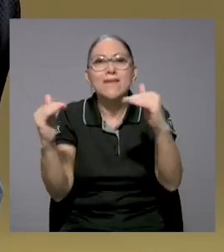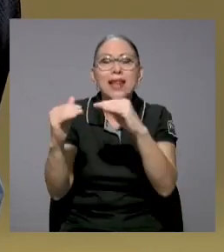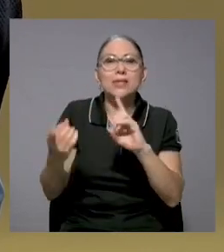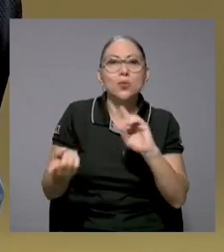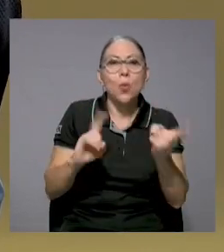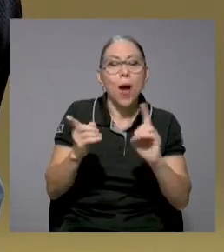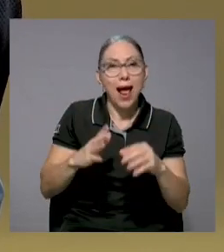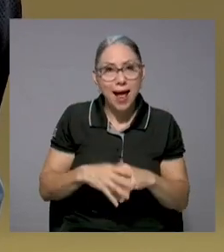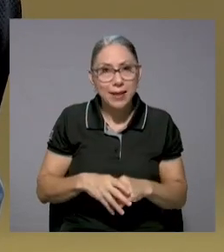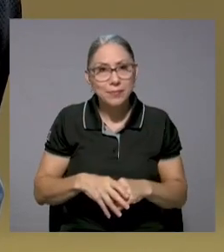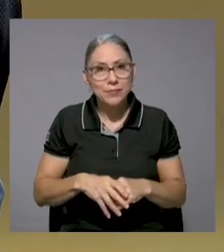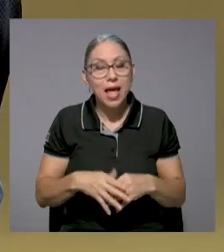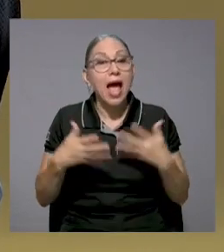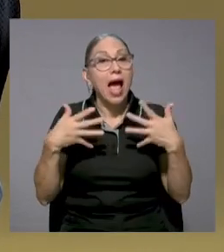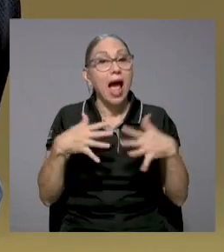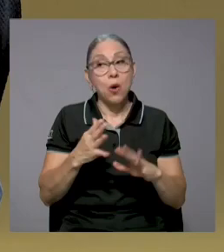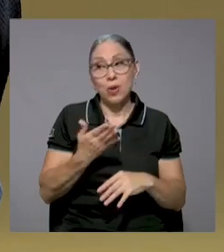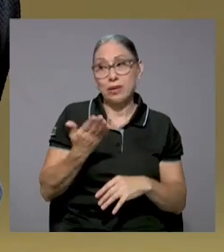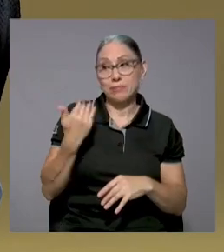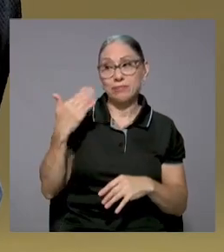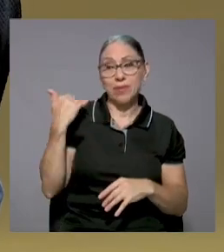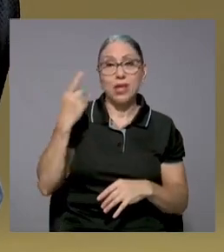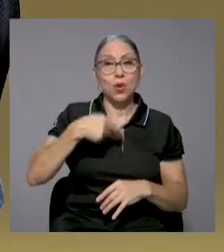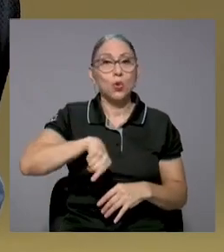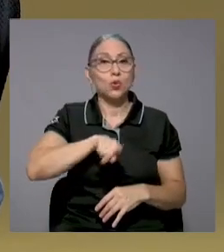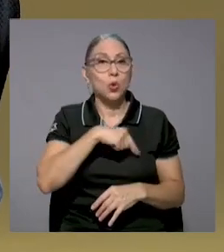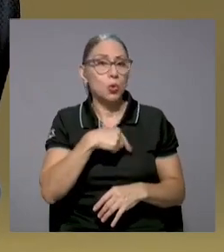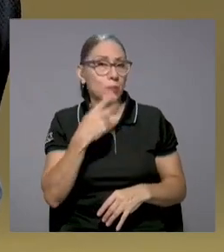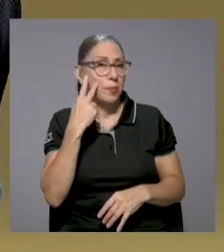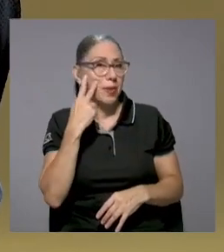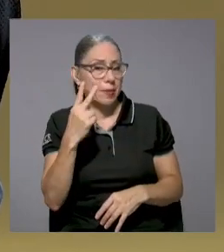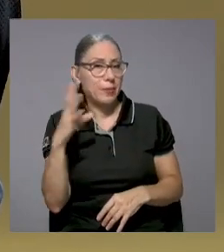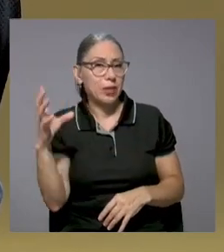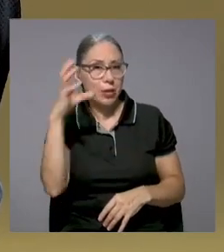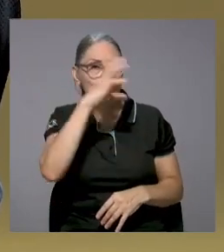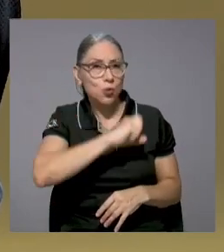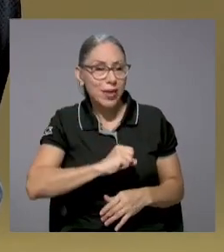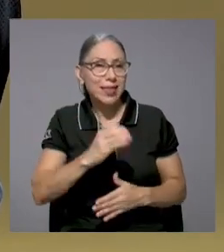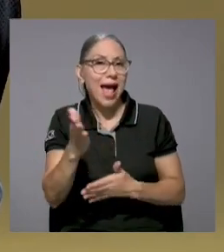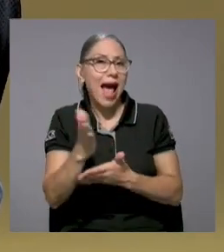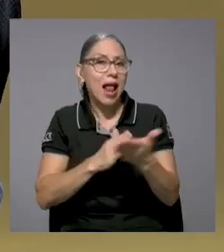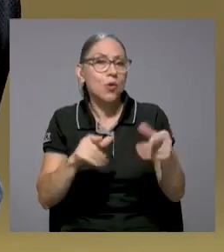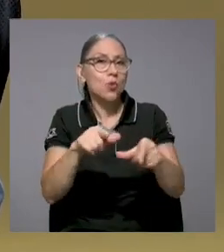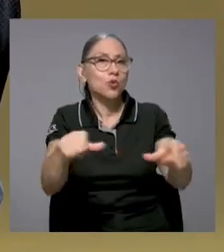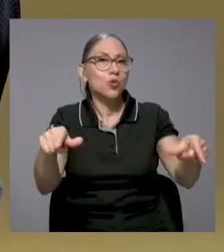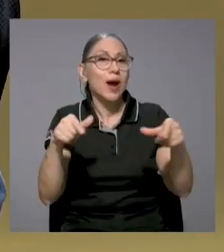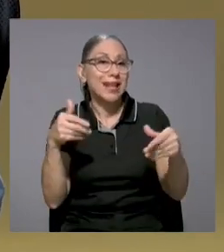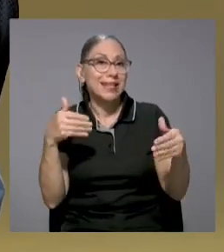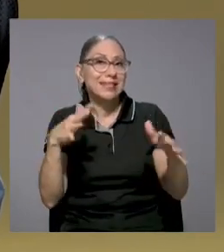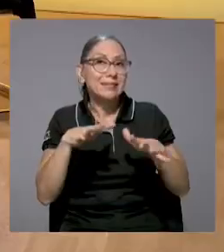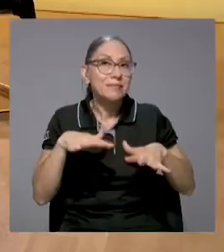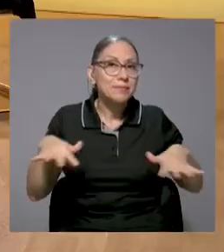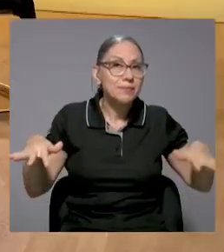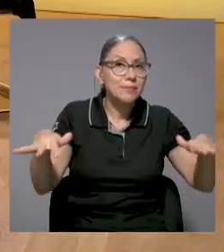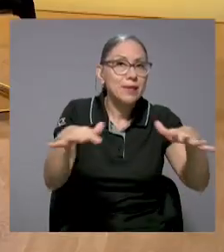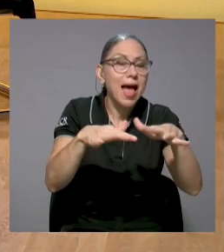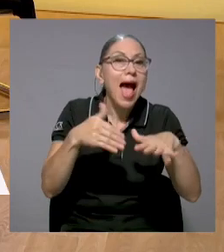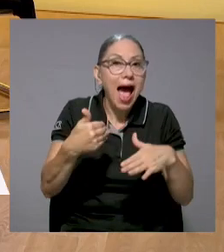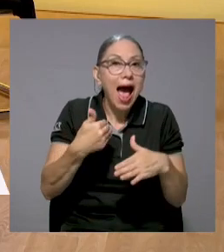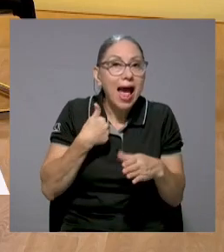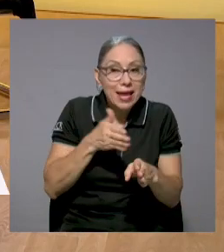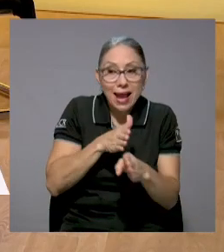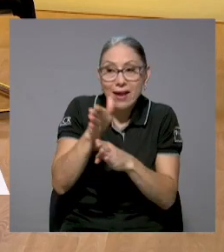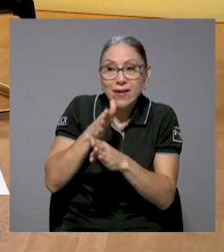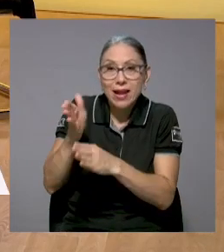esta última ocasión encontramos en algunas sedes en zonas periféricas del país que hay algunas ofertas que están